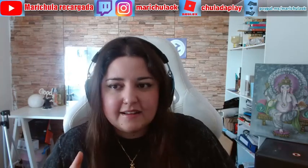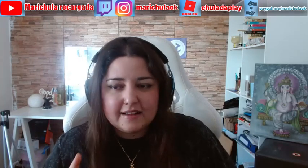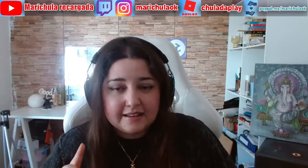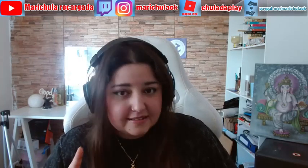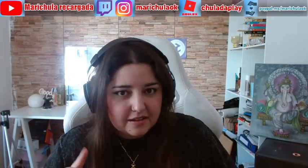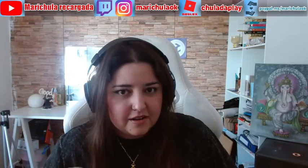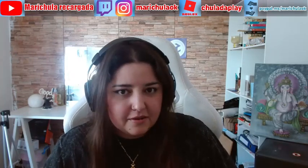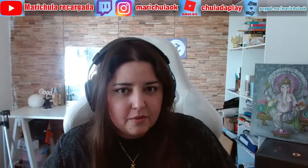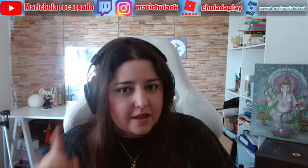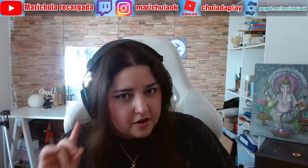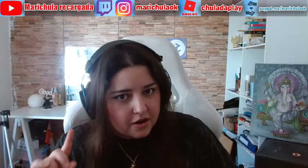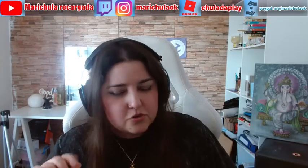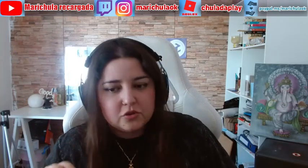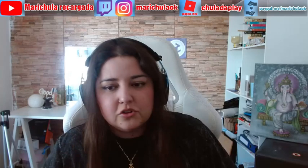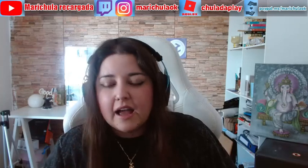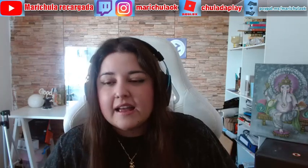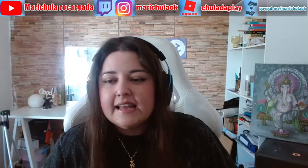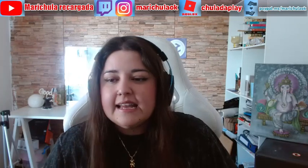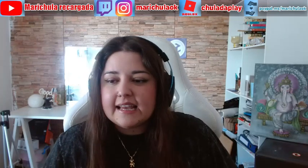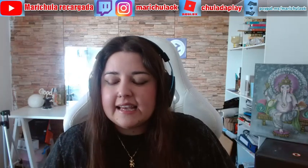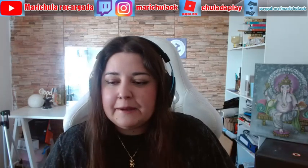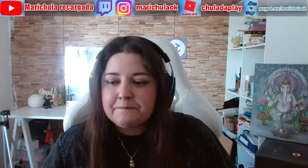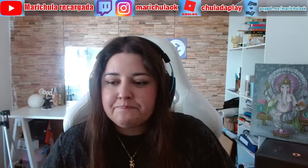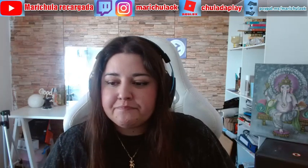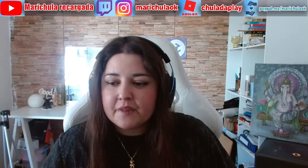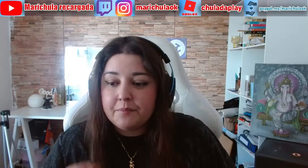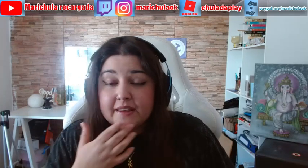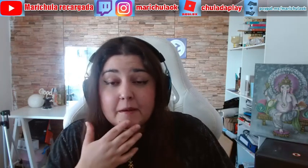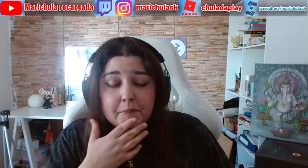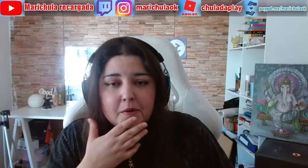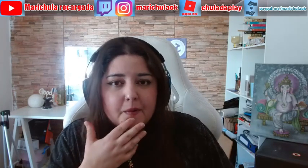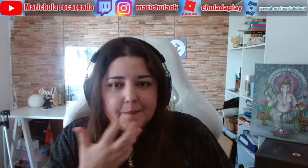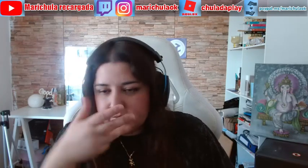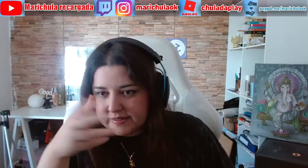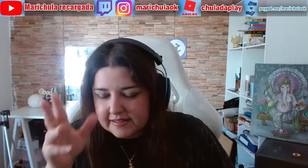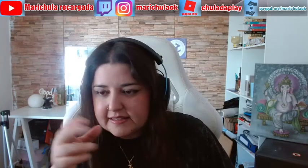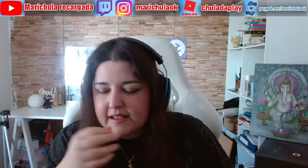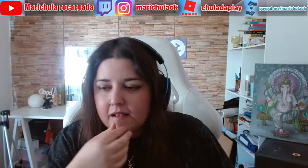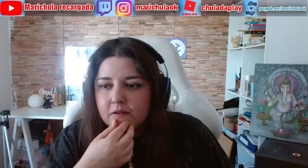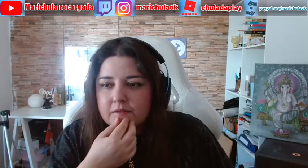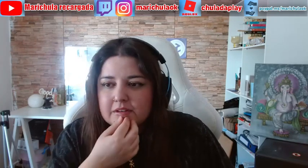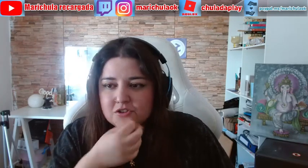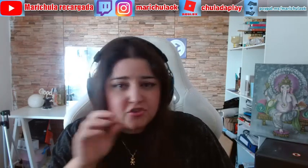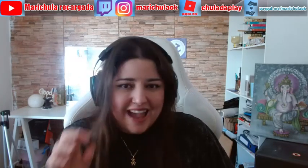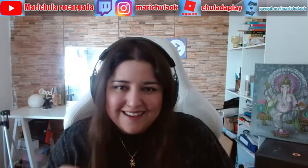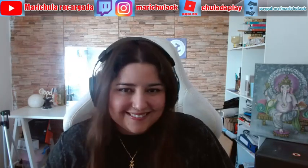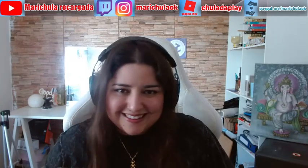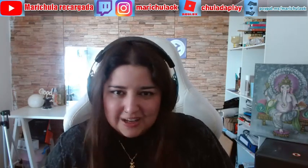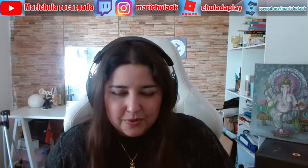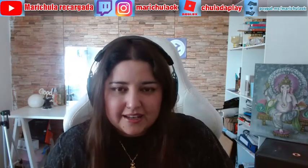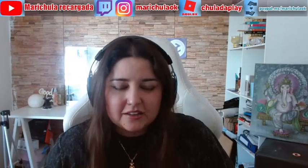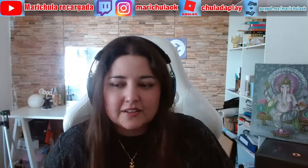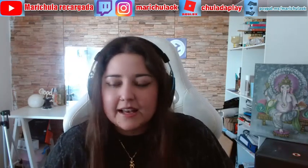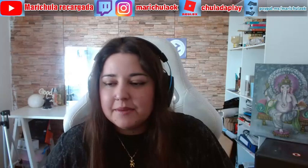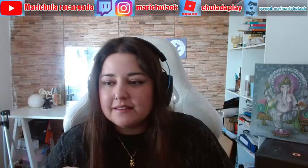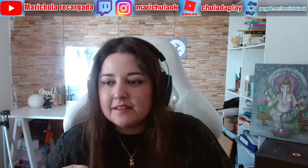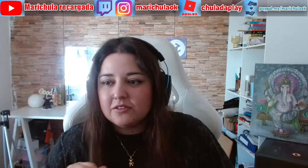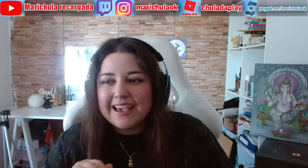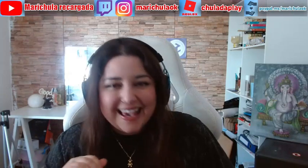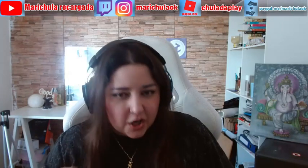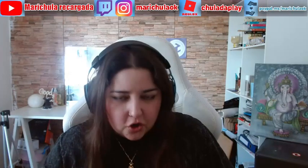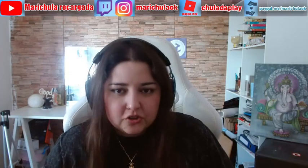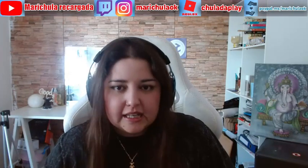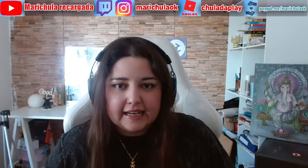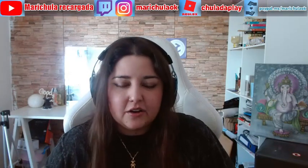que han estado a la vanguardia a lo largo de su historia. Por ejemplo, por decirles algo, yo soy antitaurina totalmente,